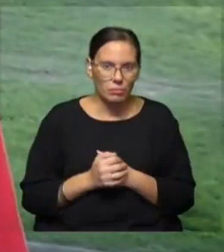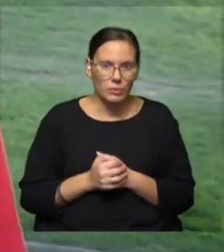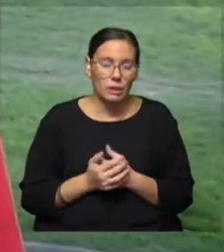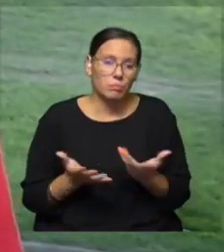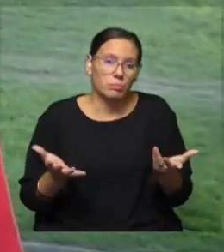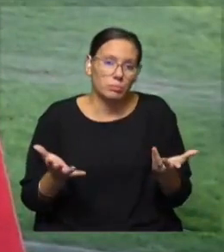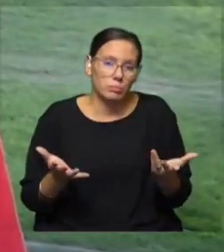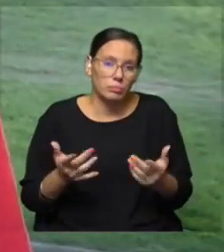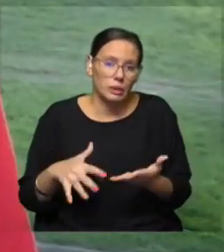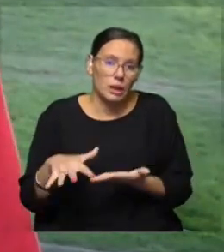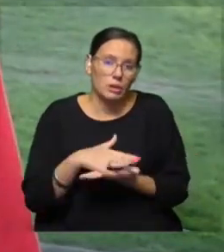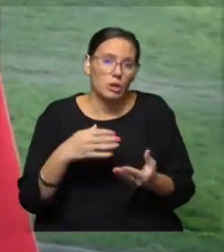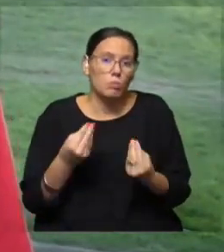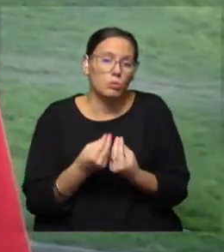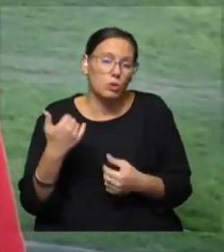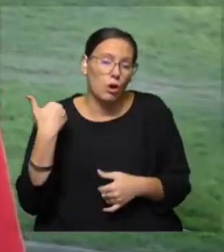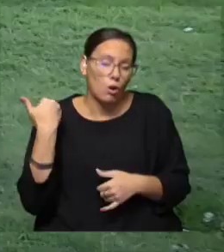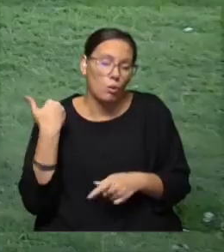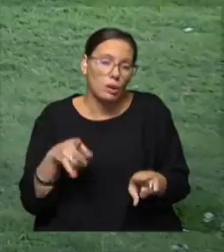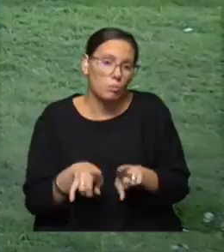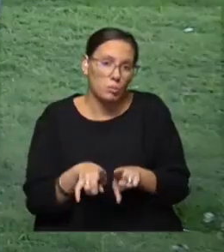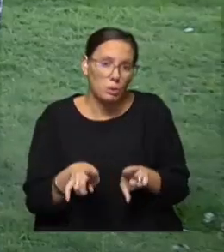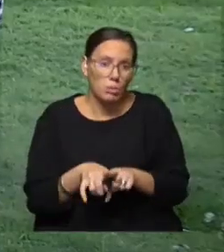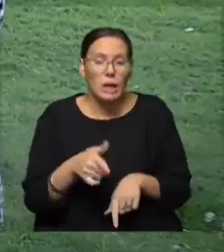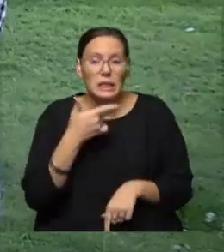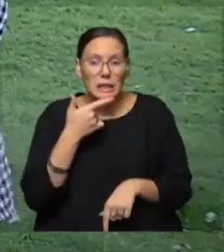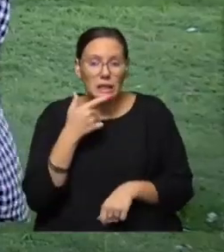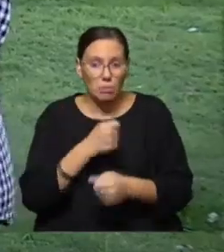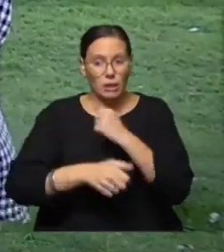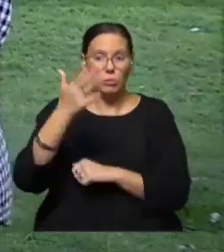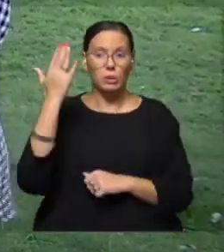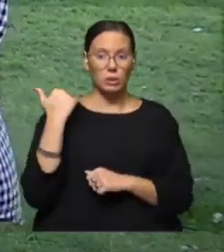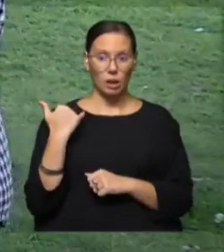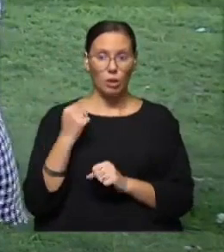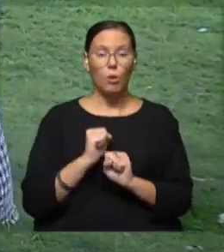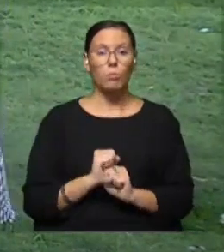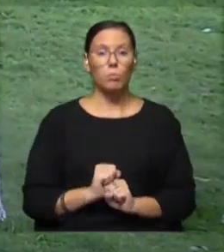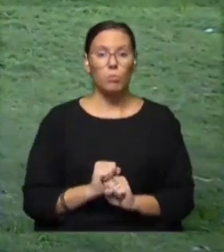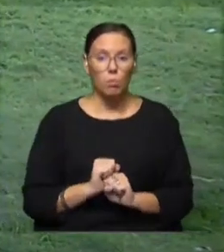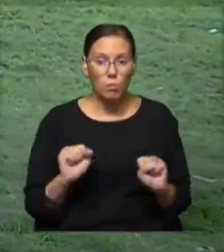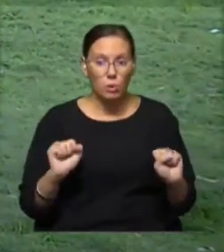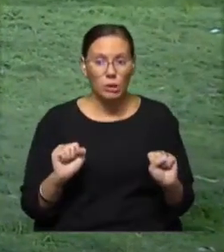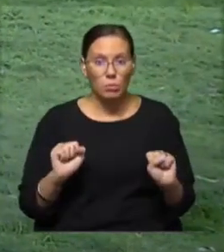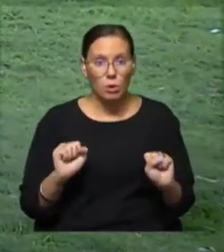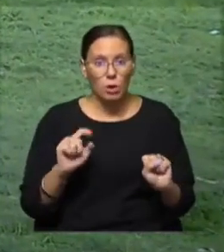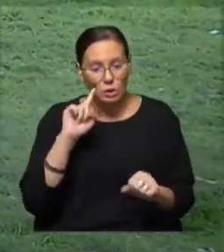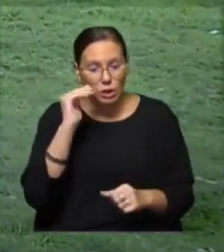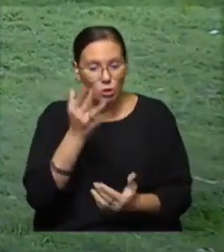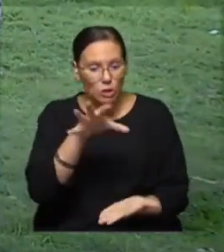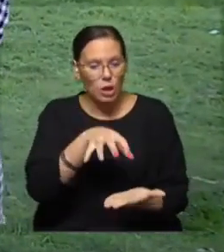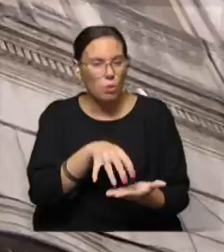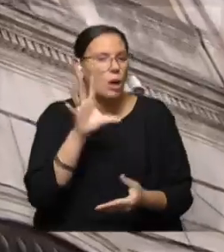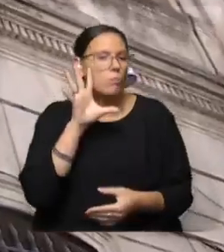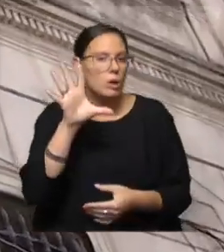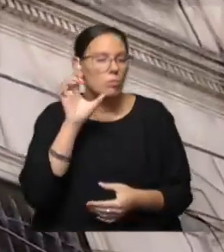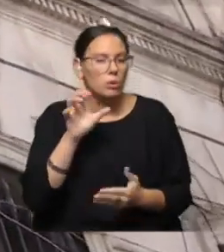era la realidad de muchos jóvenes de aquella época, ¿no? En septiembre del año pasado logramos que se declarara sitio de memoria